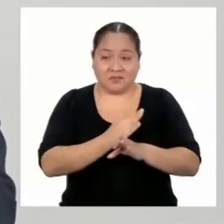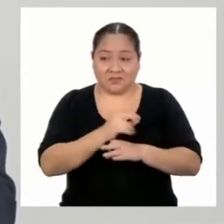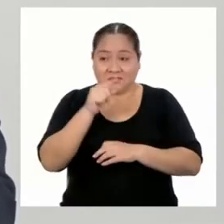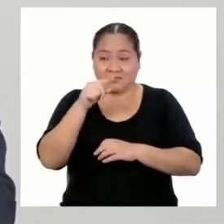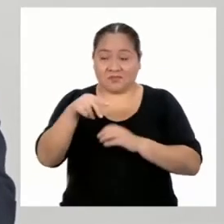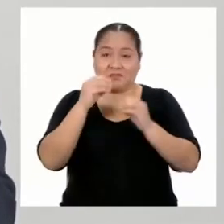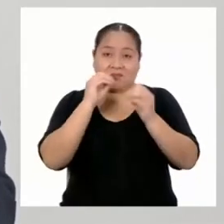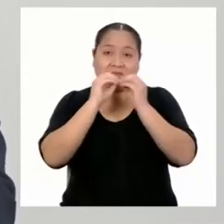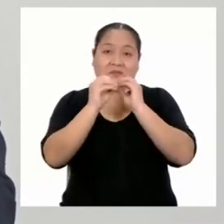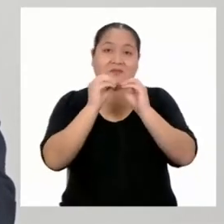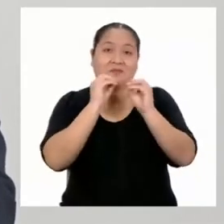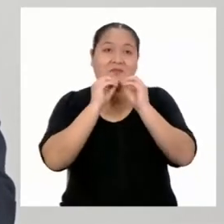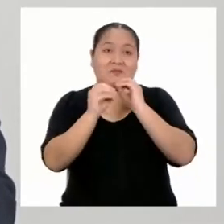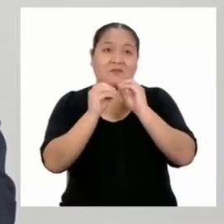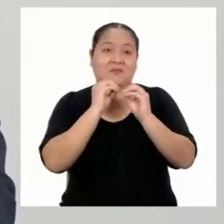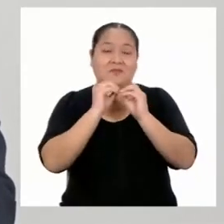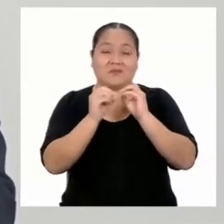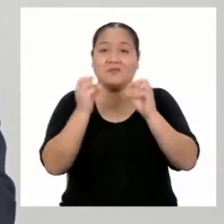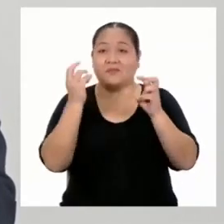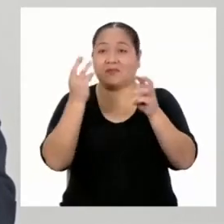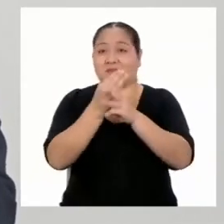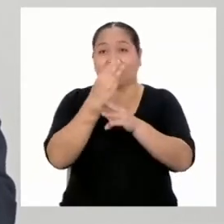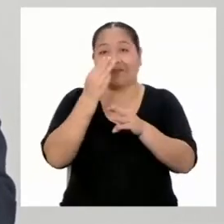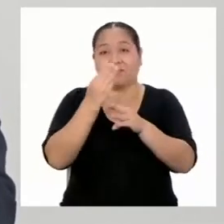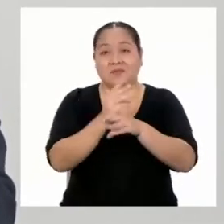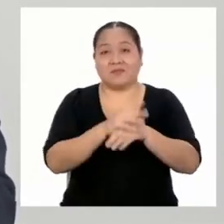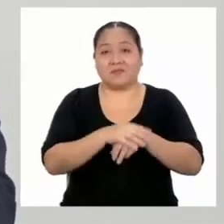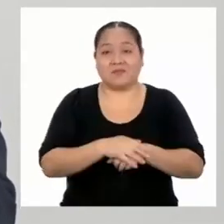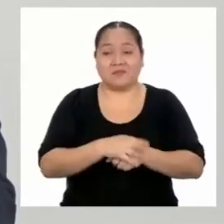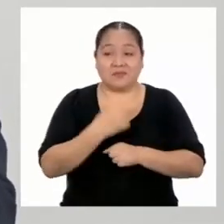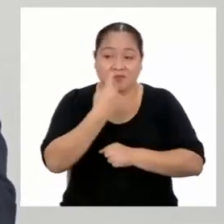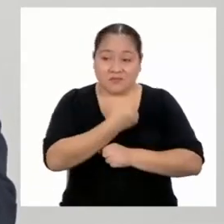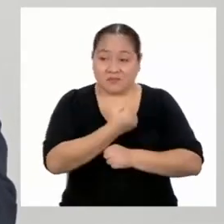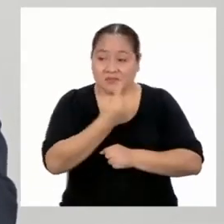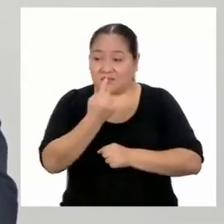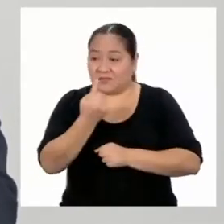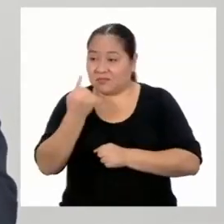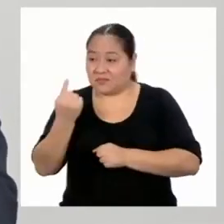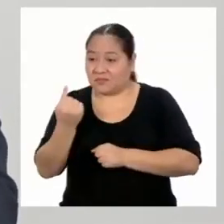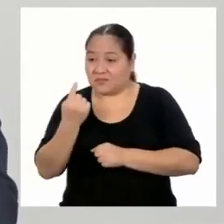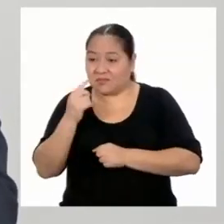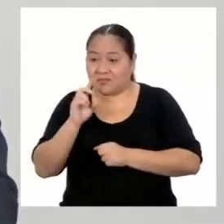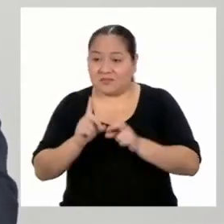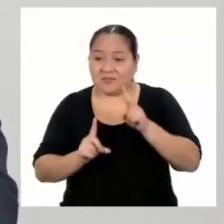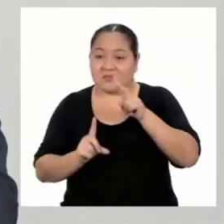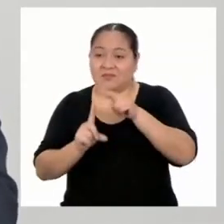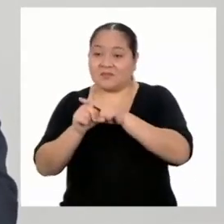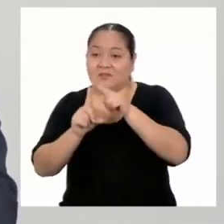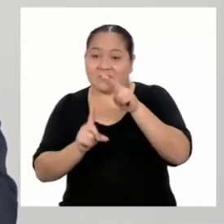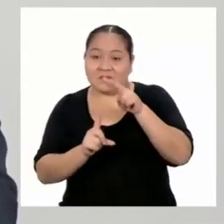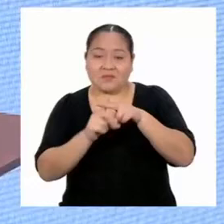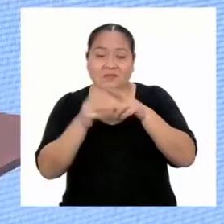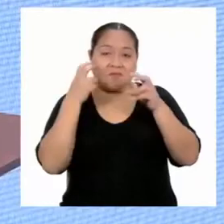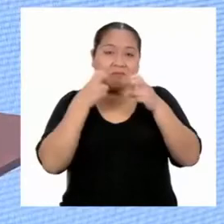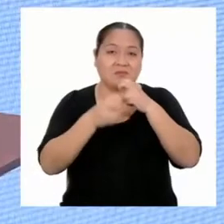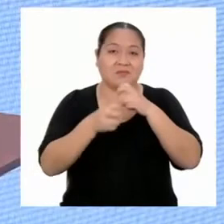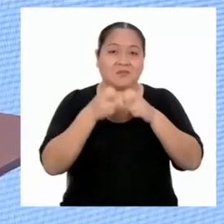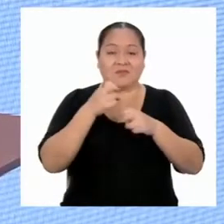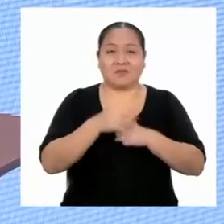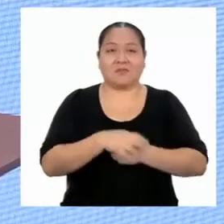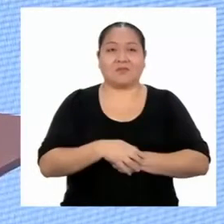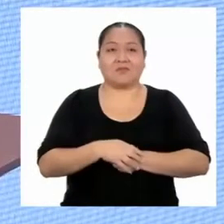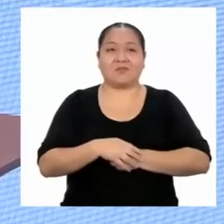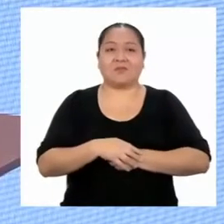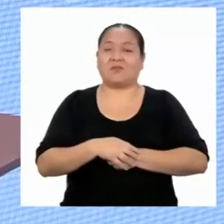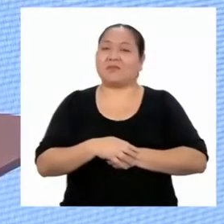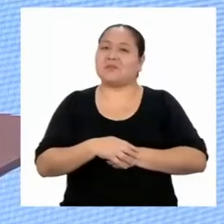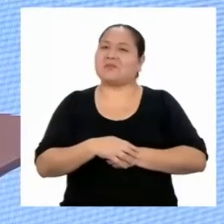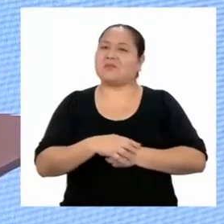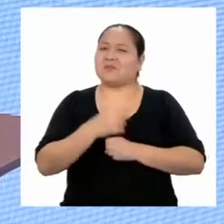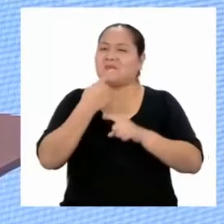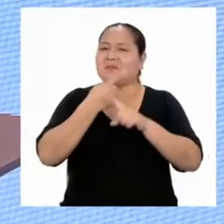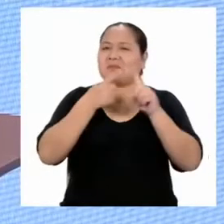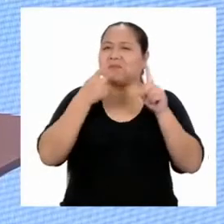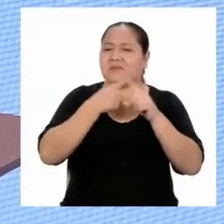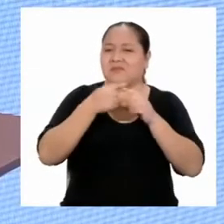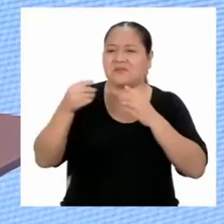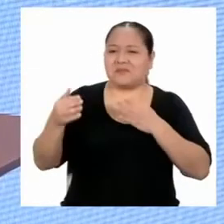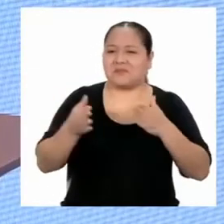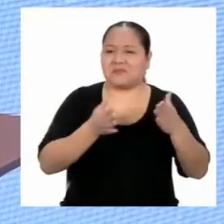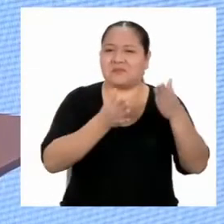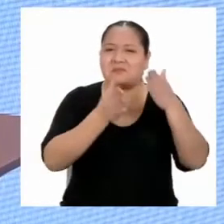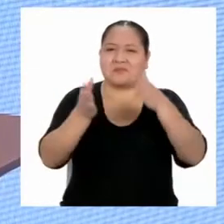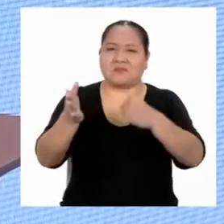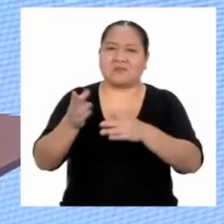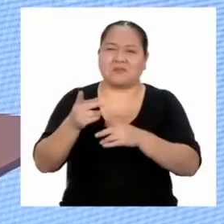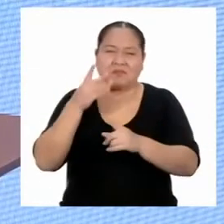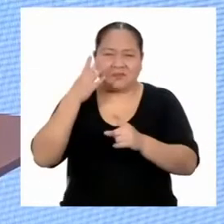para resolver interrogantes matemáticas, cada vez que se nos presenta la situación. Solo son diferentes caminos para llegar